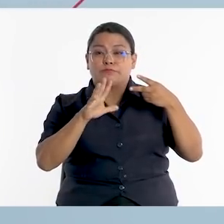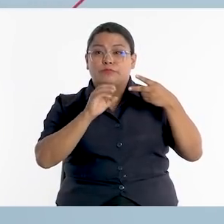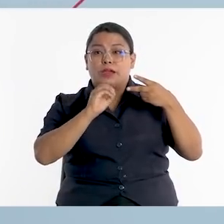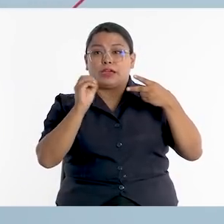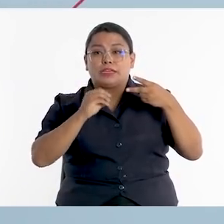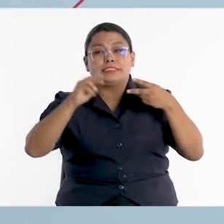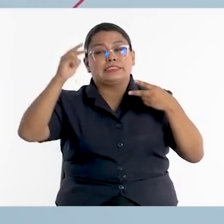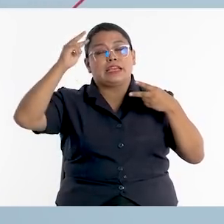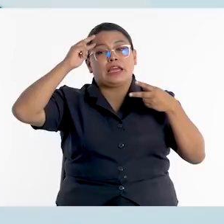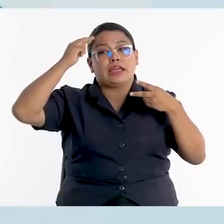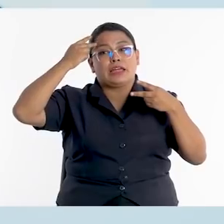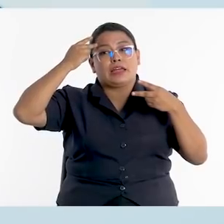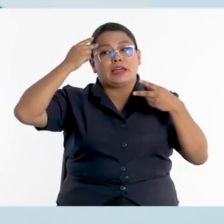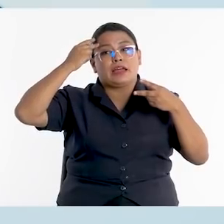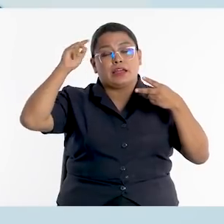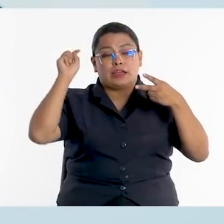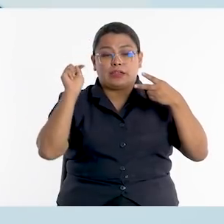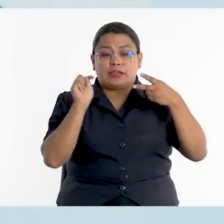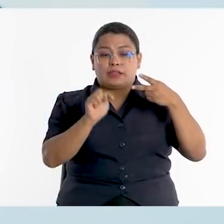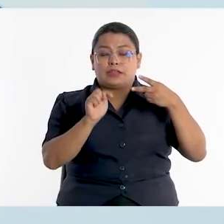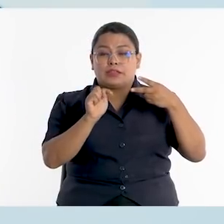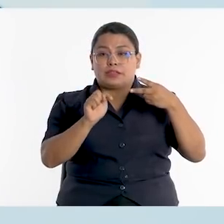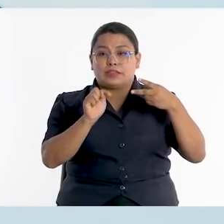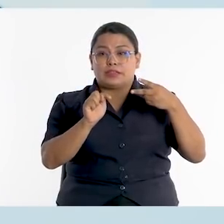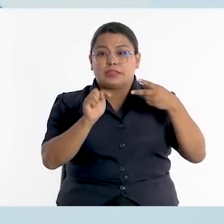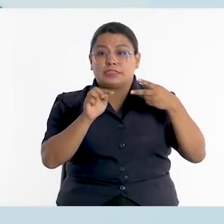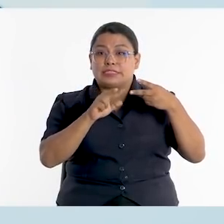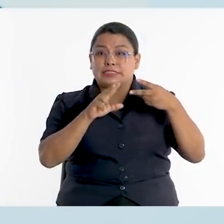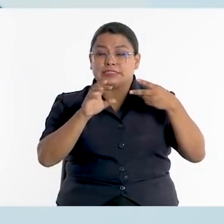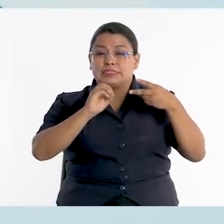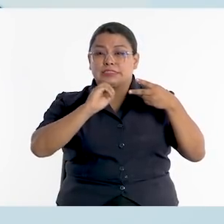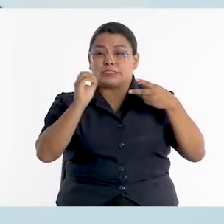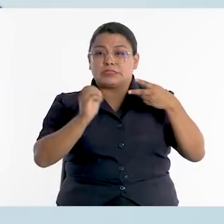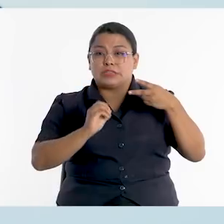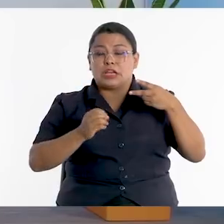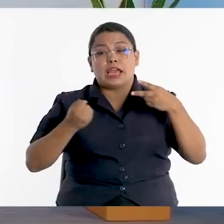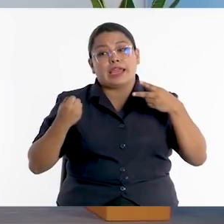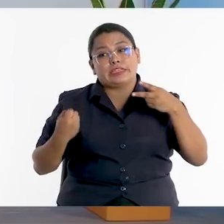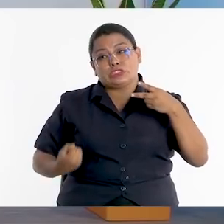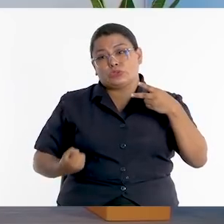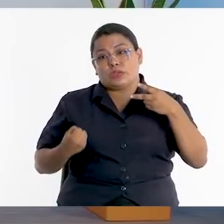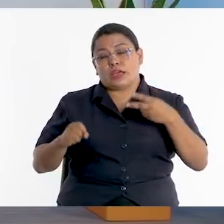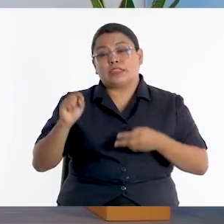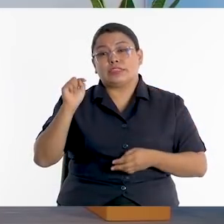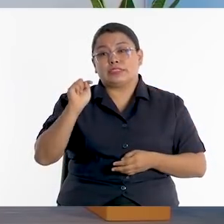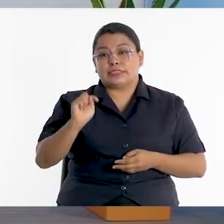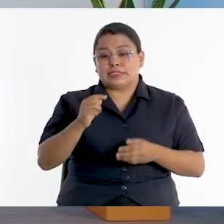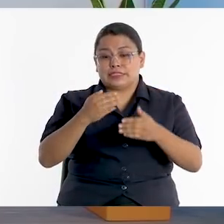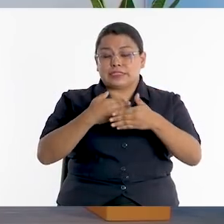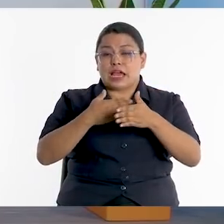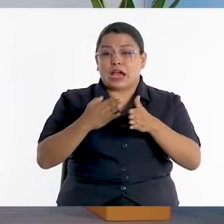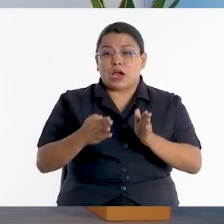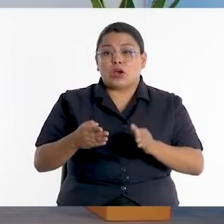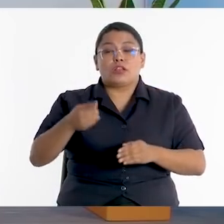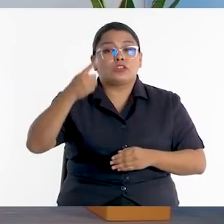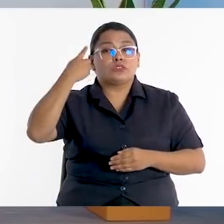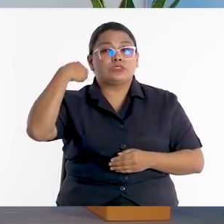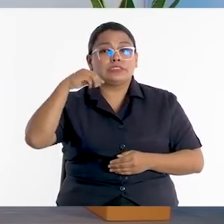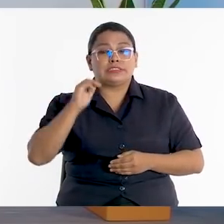Eso quiere decir que el 35% de los estudiantes de esa sección son